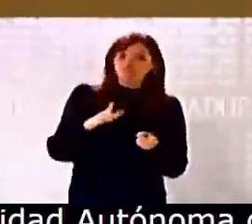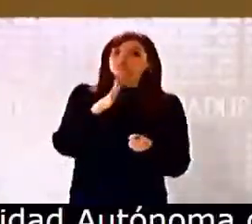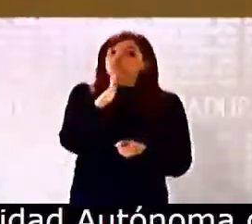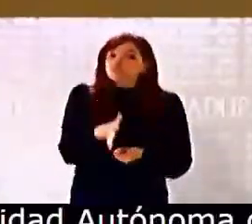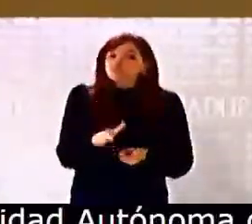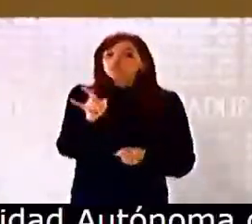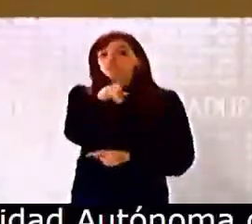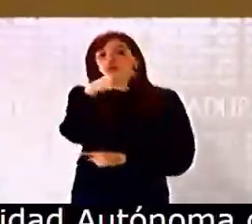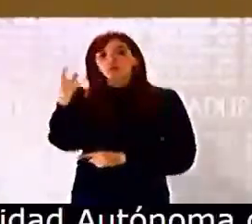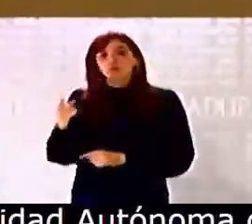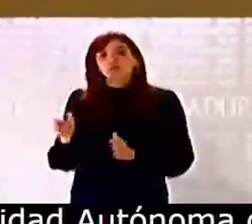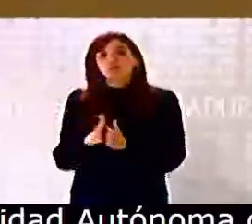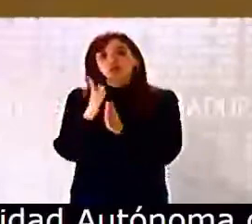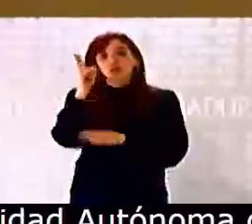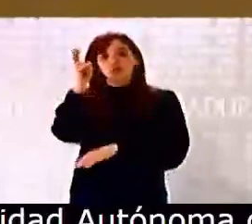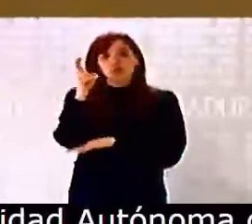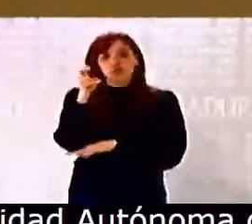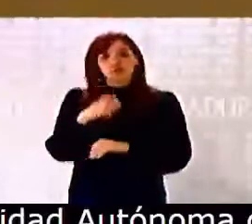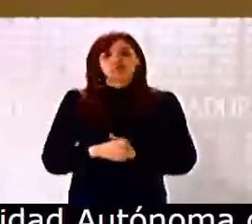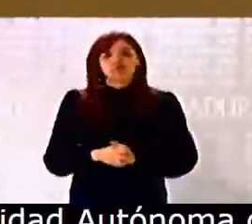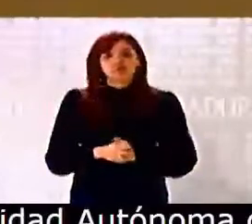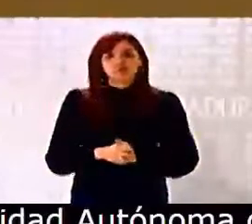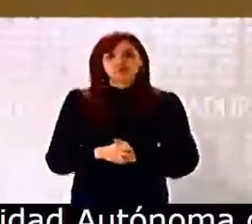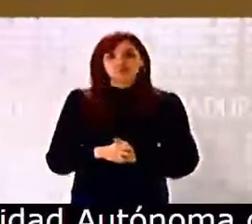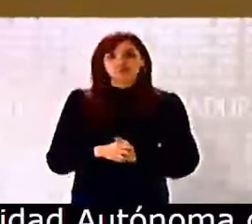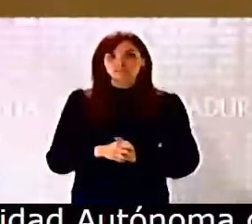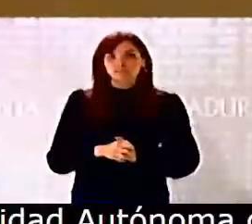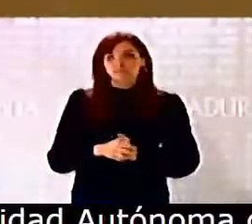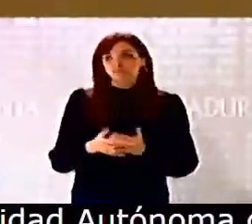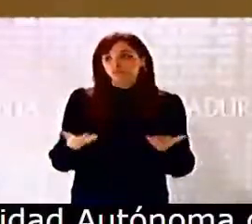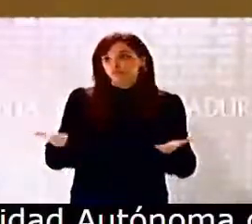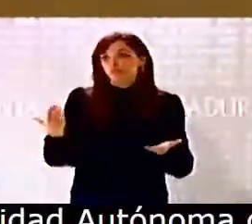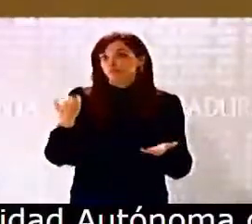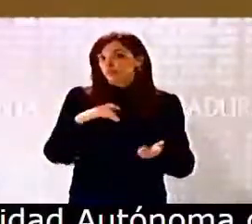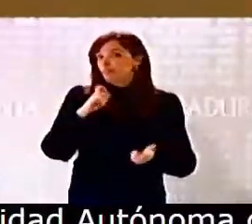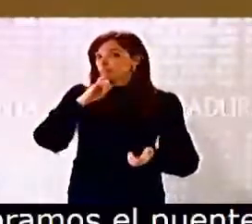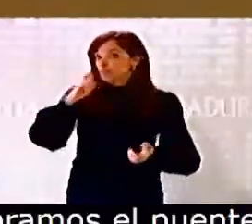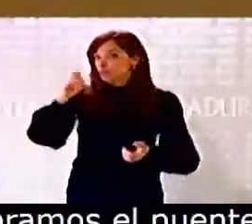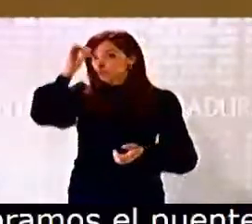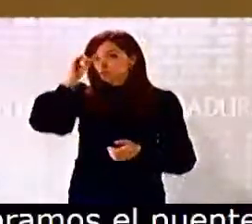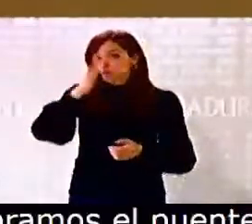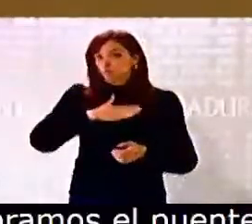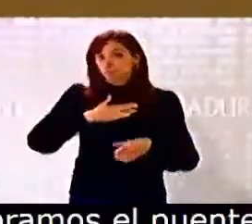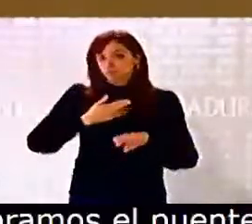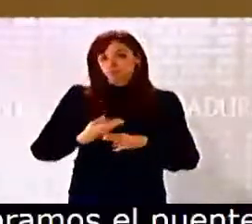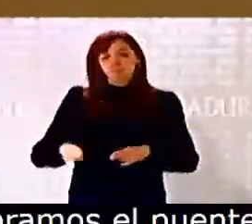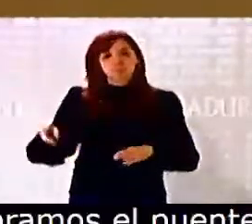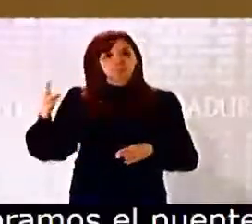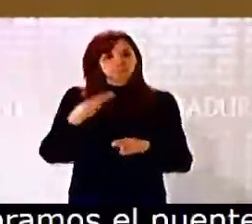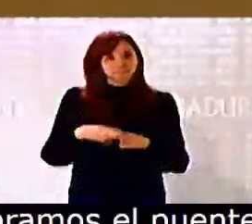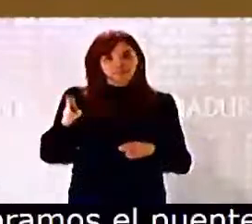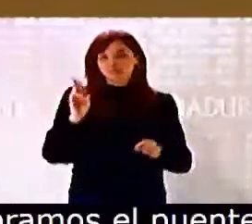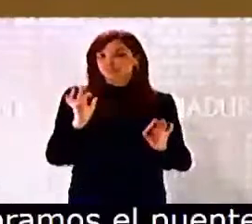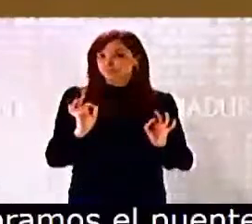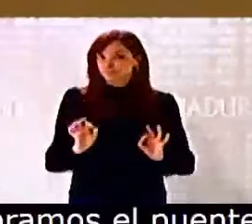el puente de San José. Eso ya es un posicionamiento político. Y ese es nuestro posicionamiento.